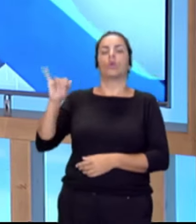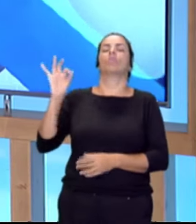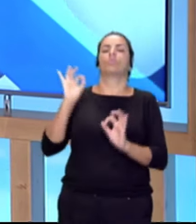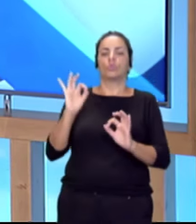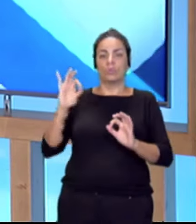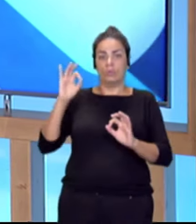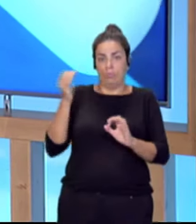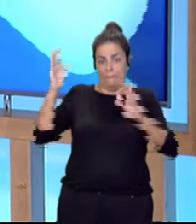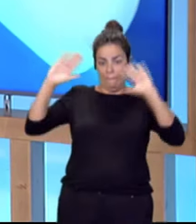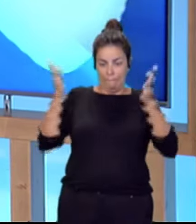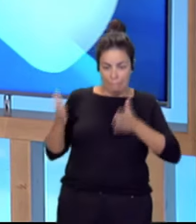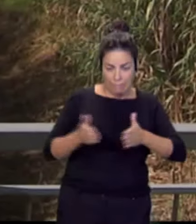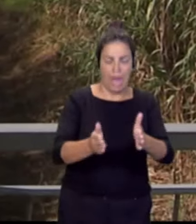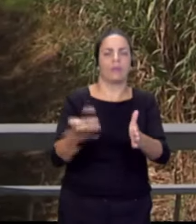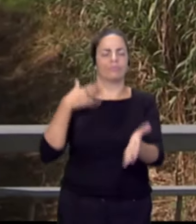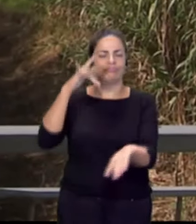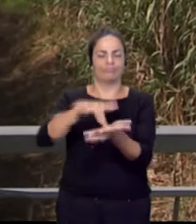Mercedes.